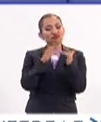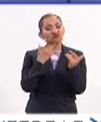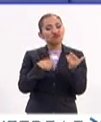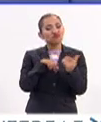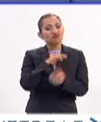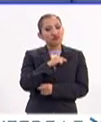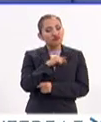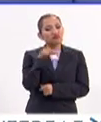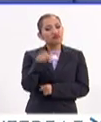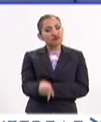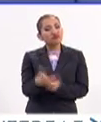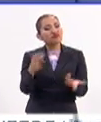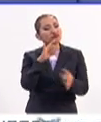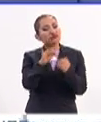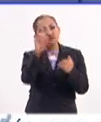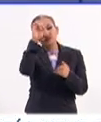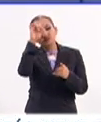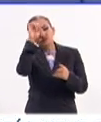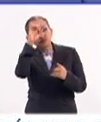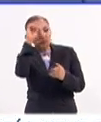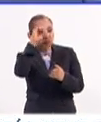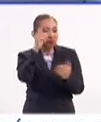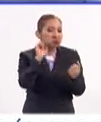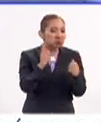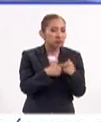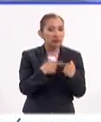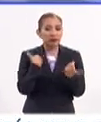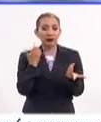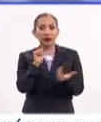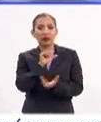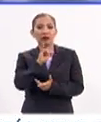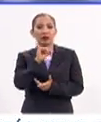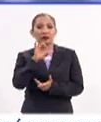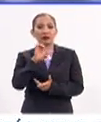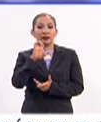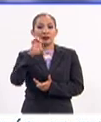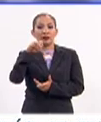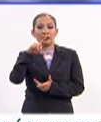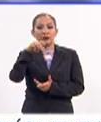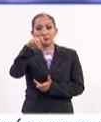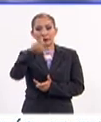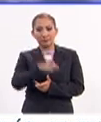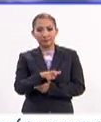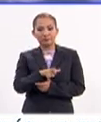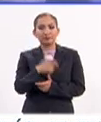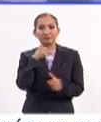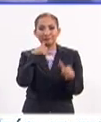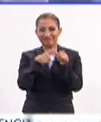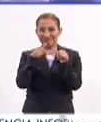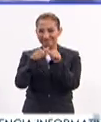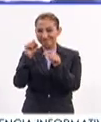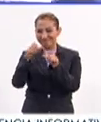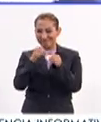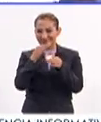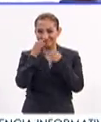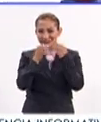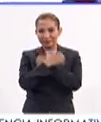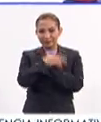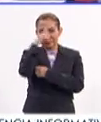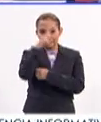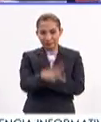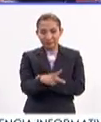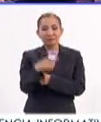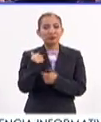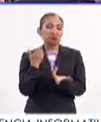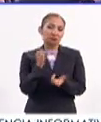con nosotros, hacernos todos sus comentarios. Nos encuentran como AIEDMX, las iniciales de la Agencia Informativa de Educación